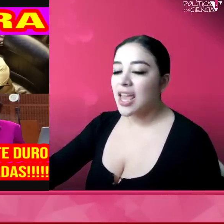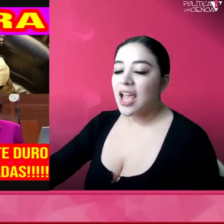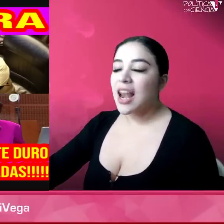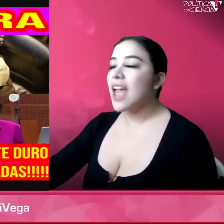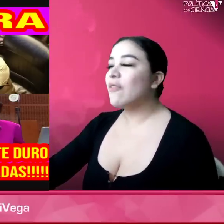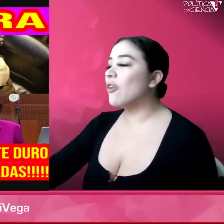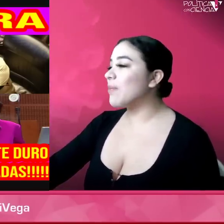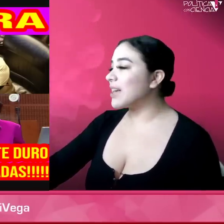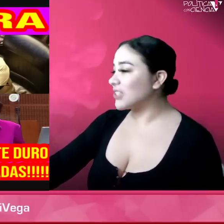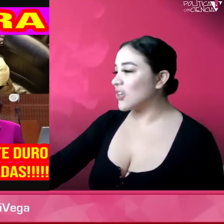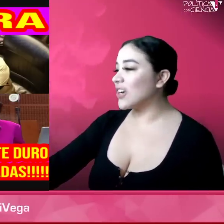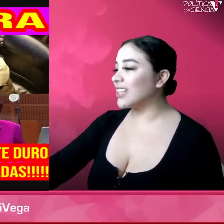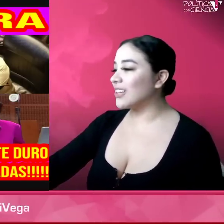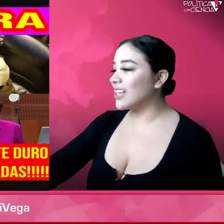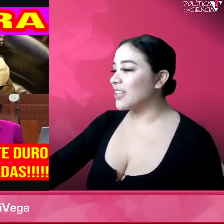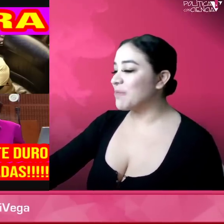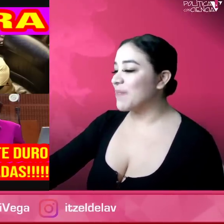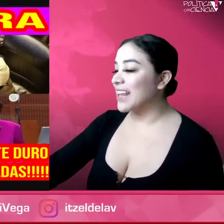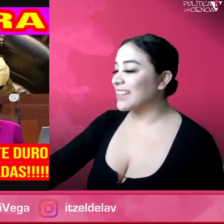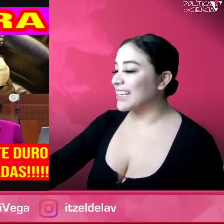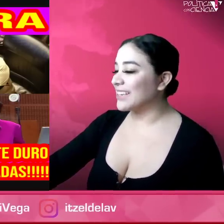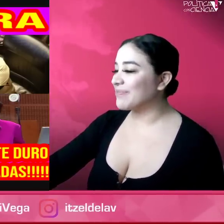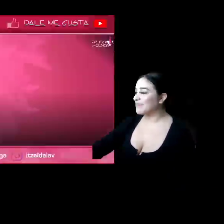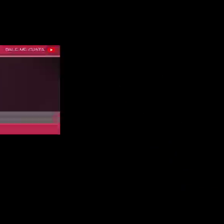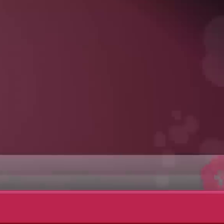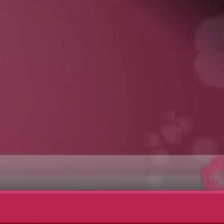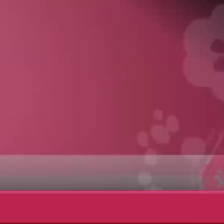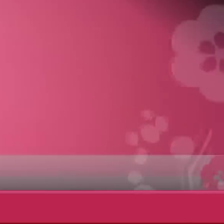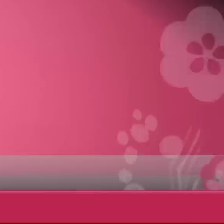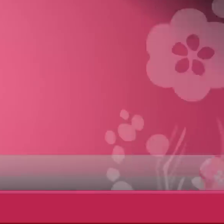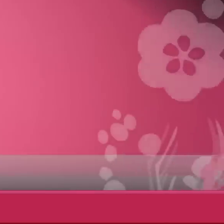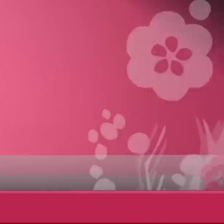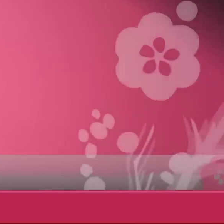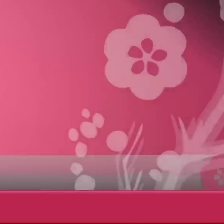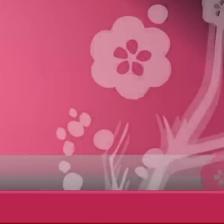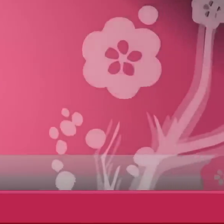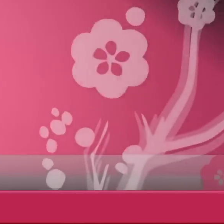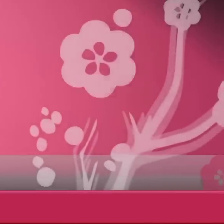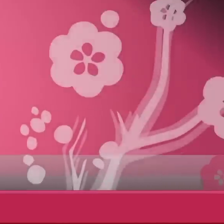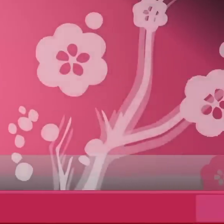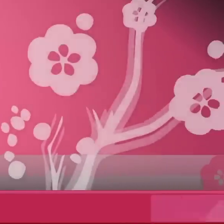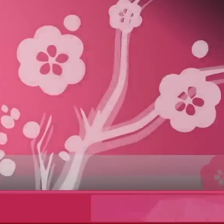escuchar la información que tengo el día de hoy para ti.